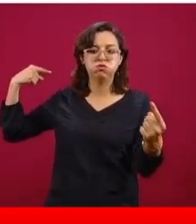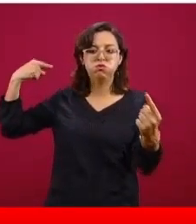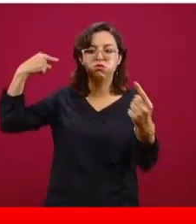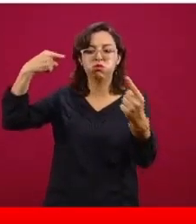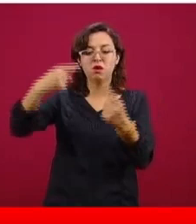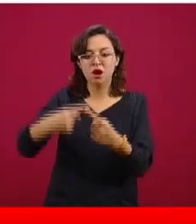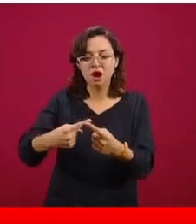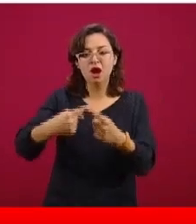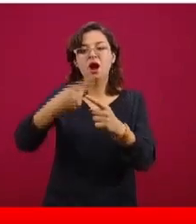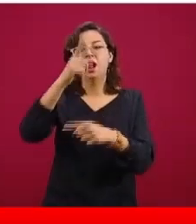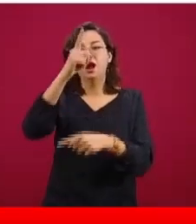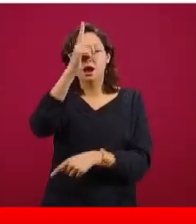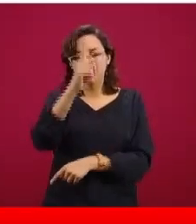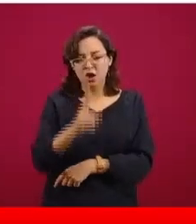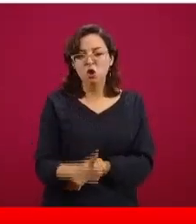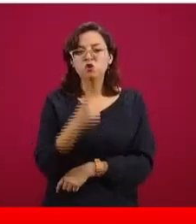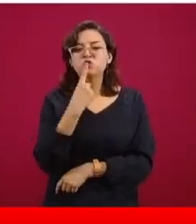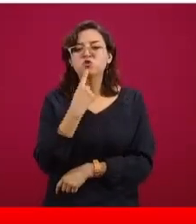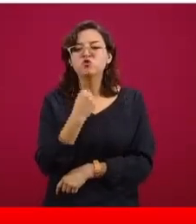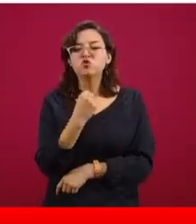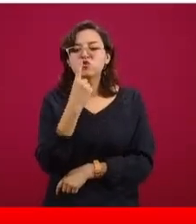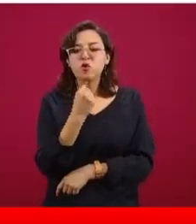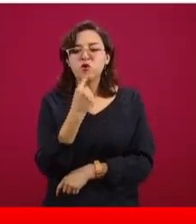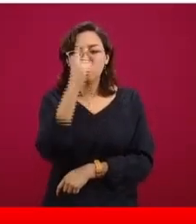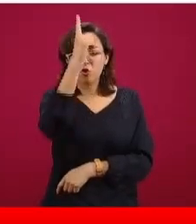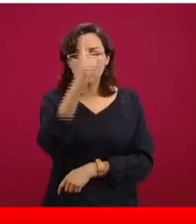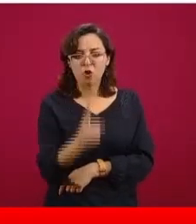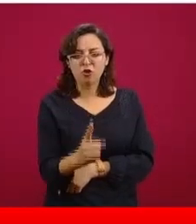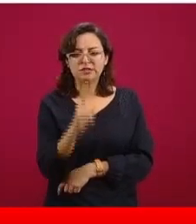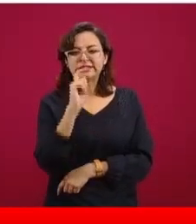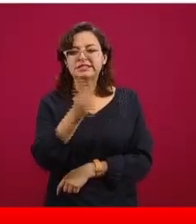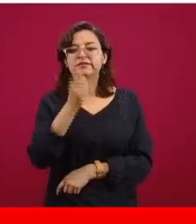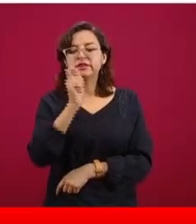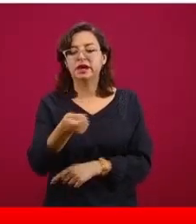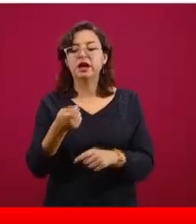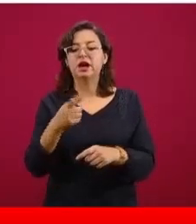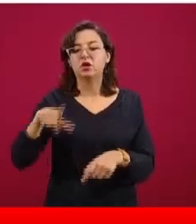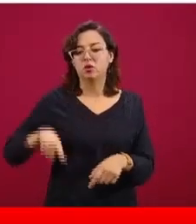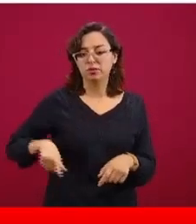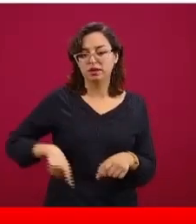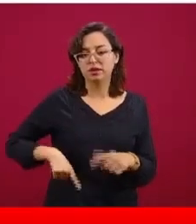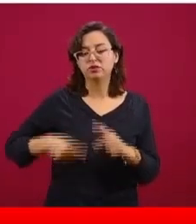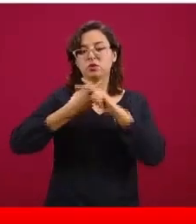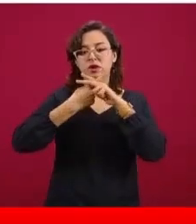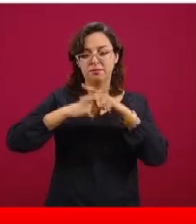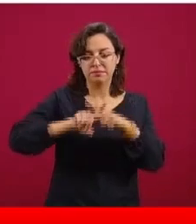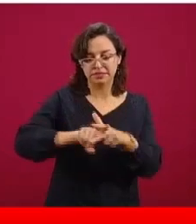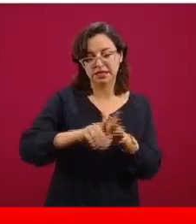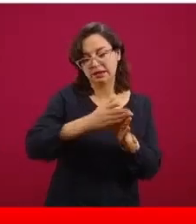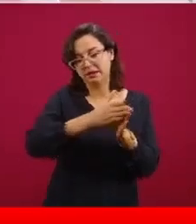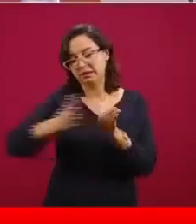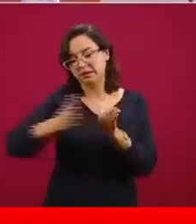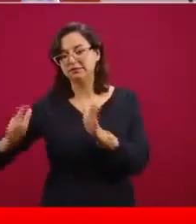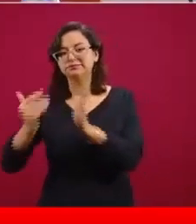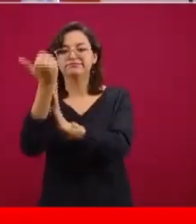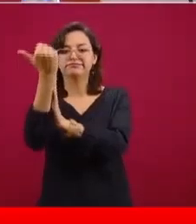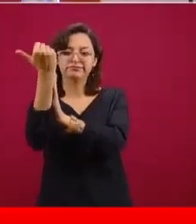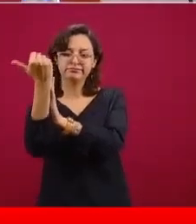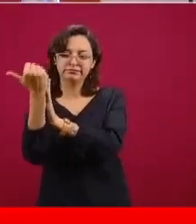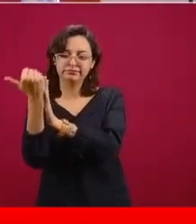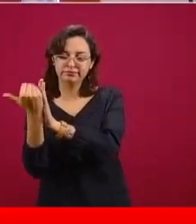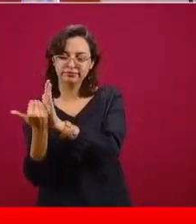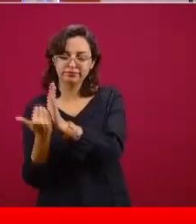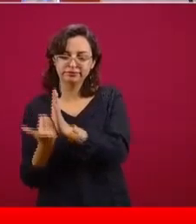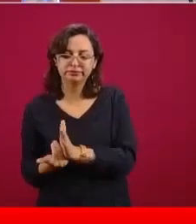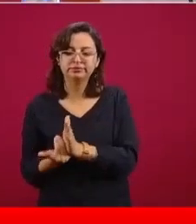e históricamente ya podemos calificarlo así a cifras a la baja aquí recibimos